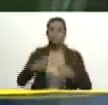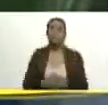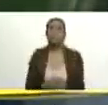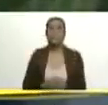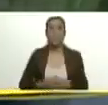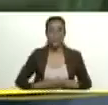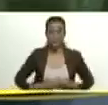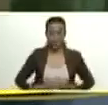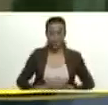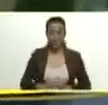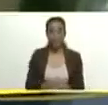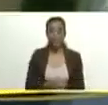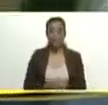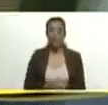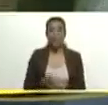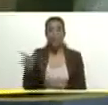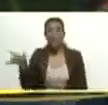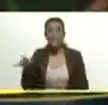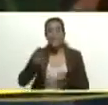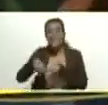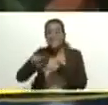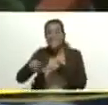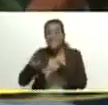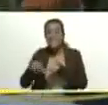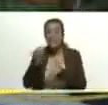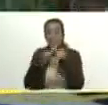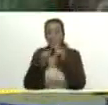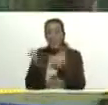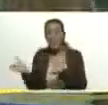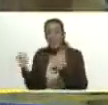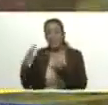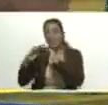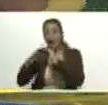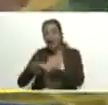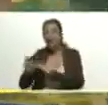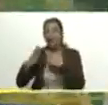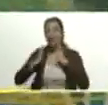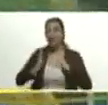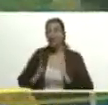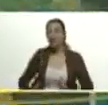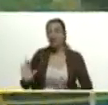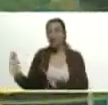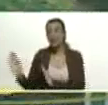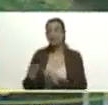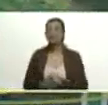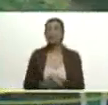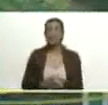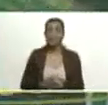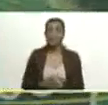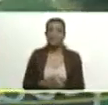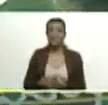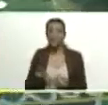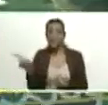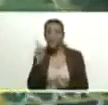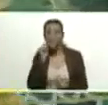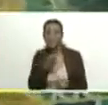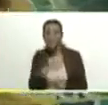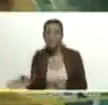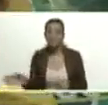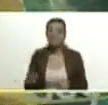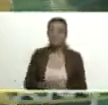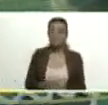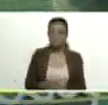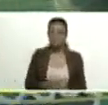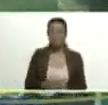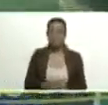Marvel? ¿Ah? ¿Y el chiquitín durmiendo? Oh, ahí está el relevo. Descansando, vale. Está cuadrado, ¿verdad? Bueno. Está